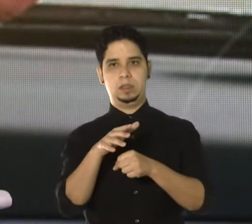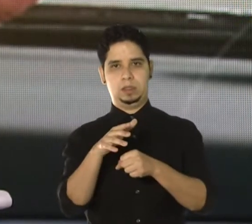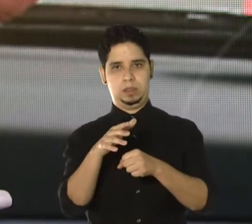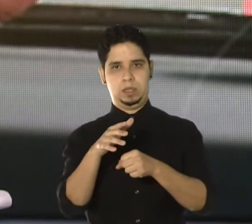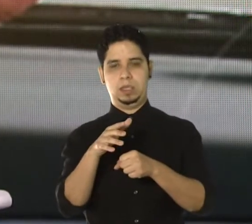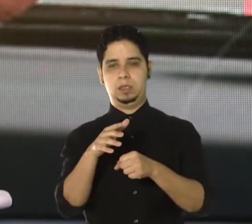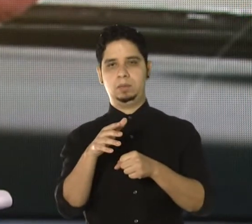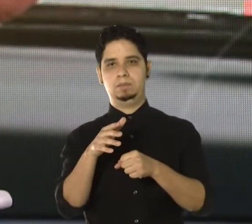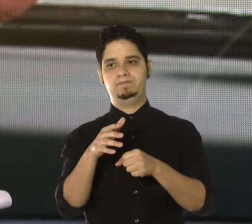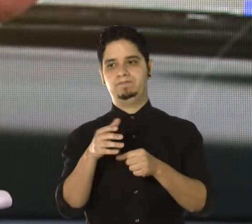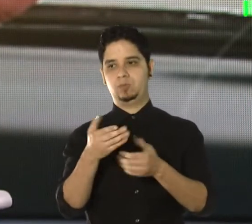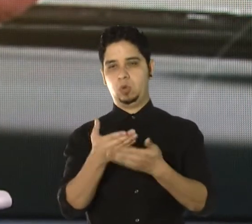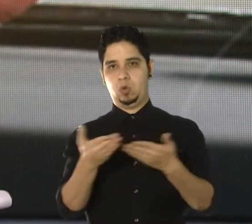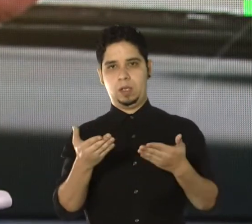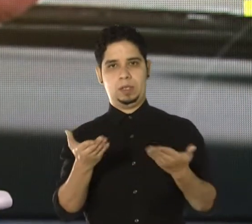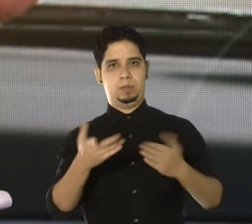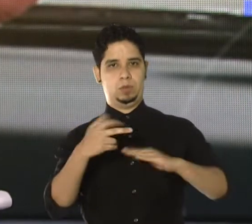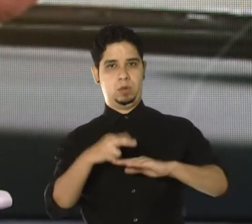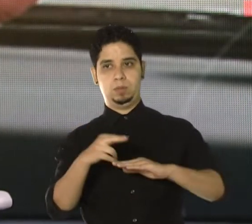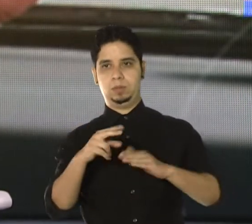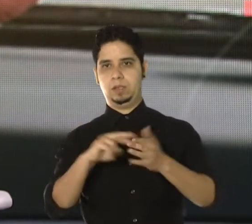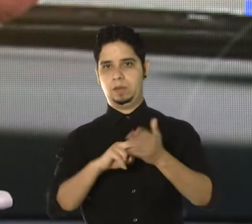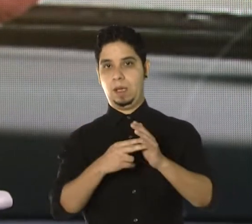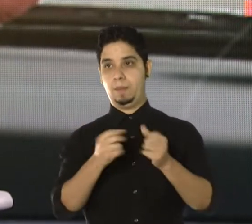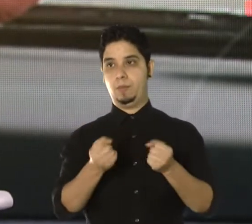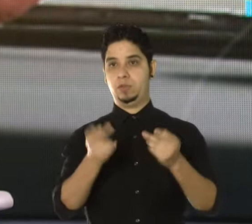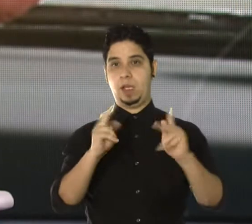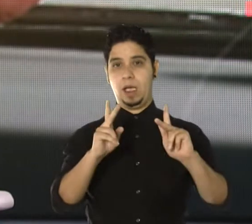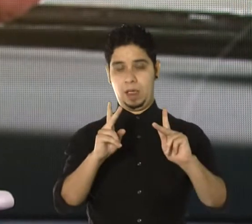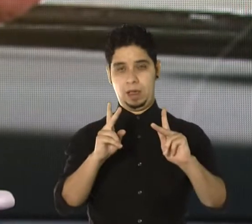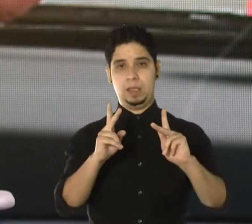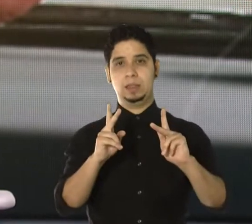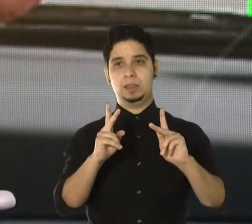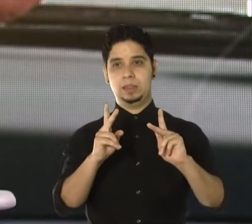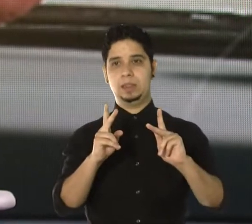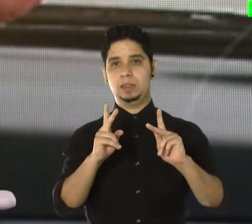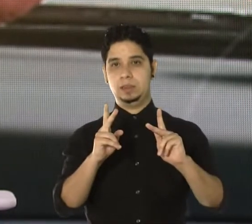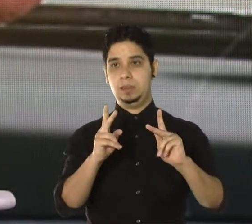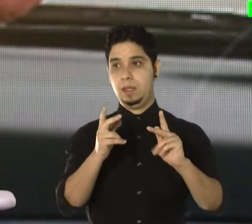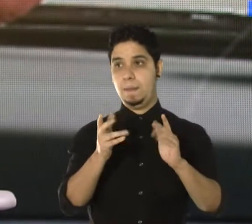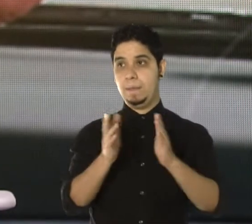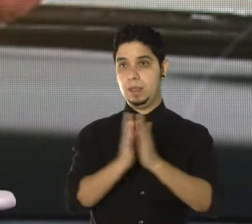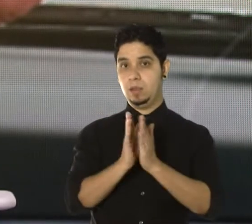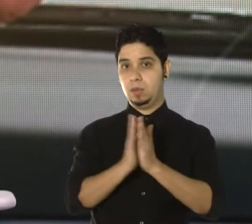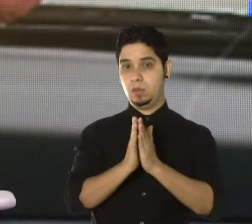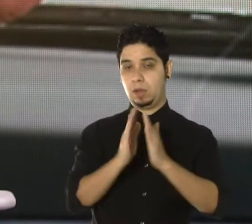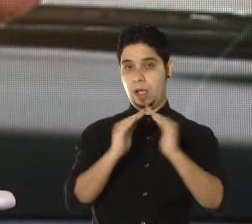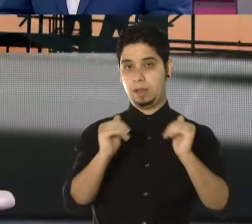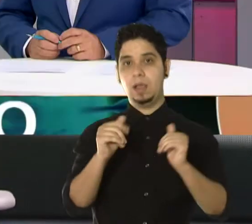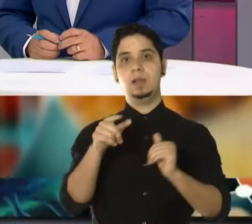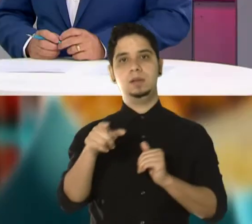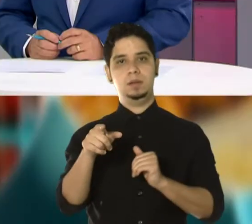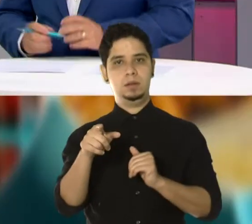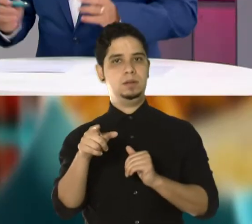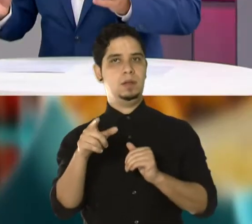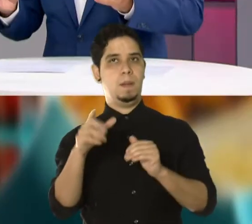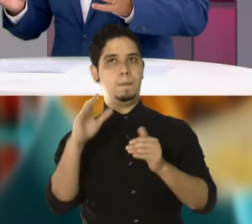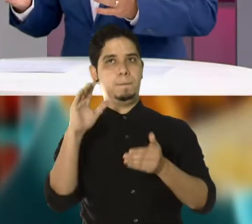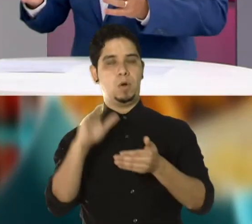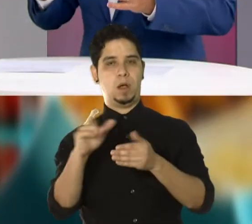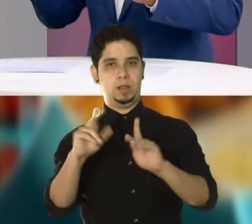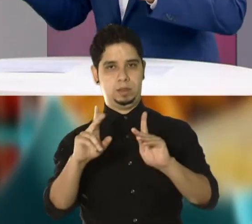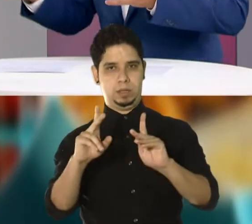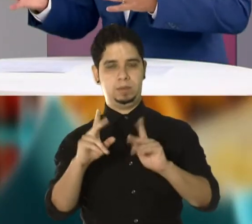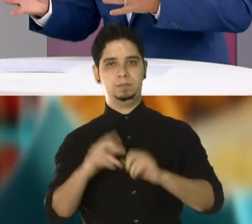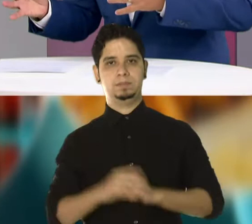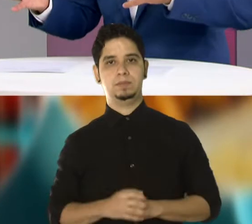ese choque de gran demanda y poca suplido, pues es lo que ha creado lo que llamamos este boom y este aumento. Sí, porque lo que vemos es que son